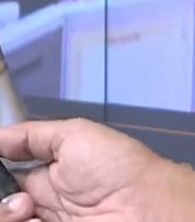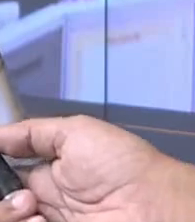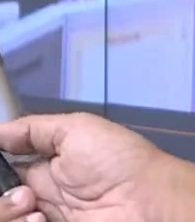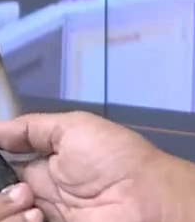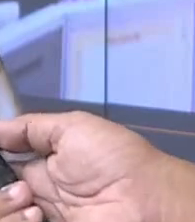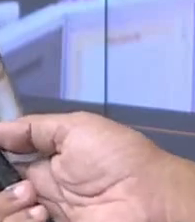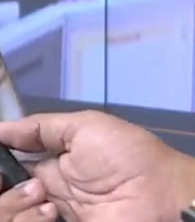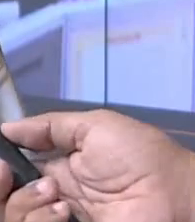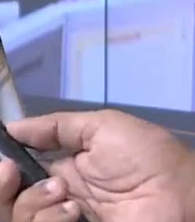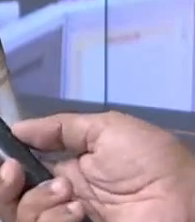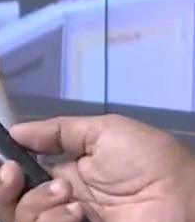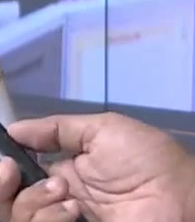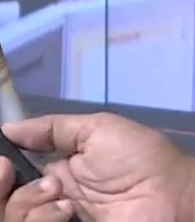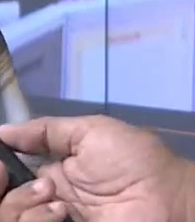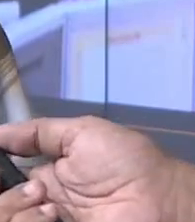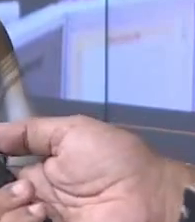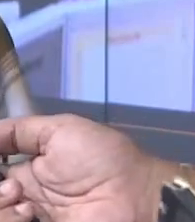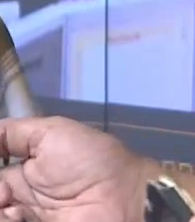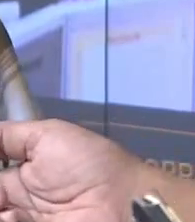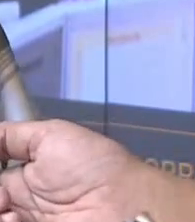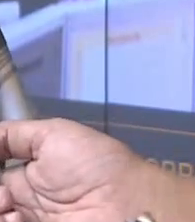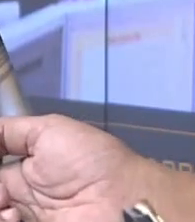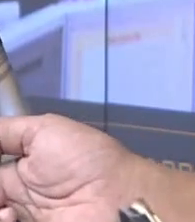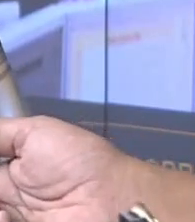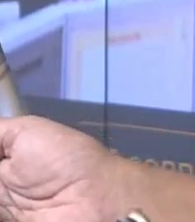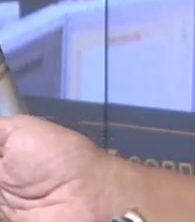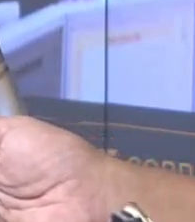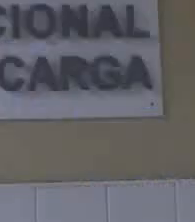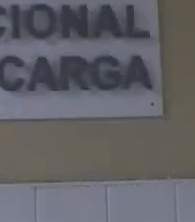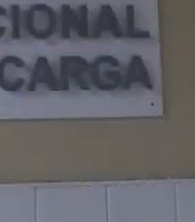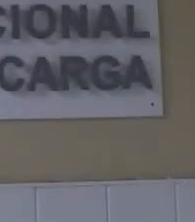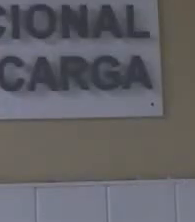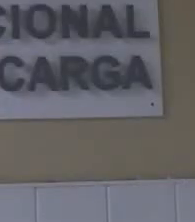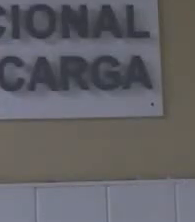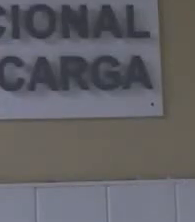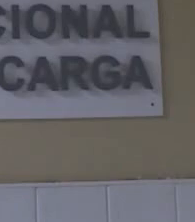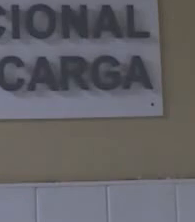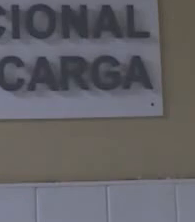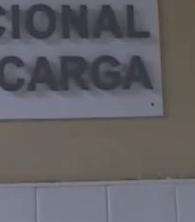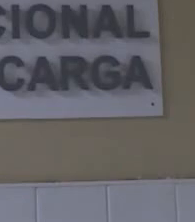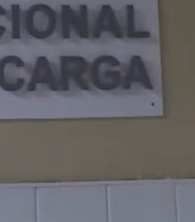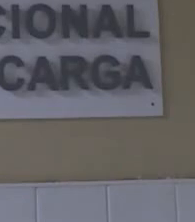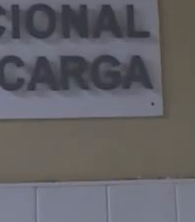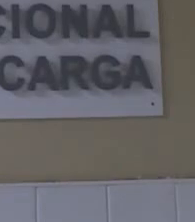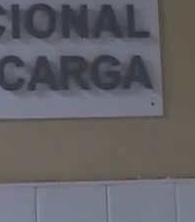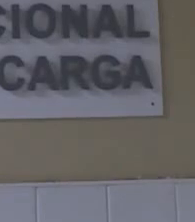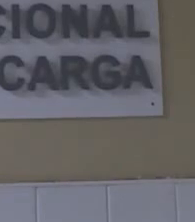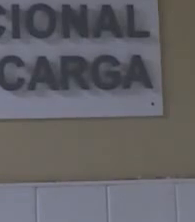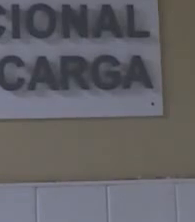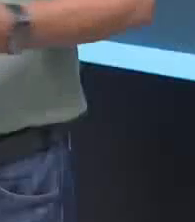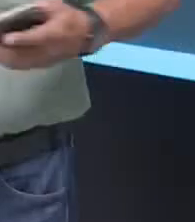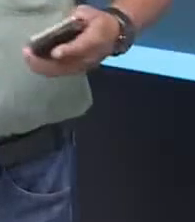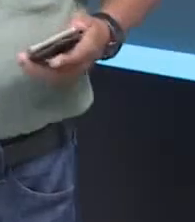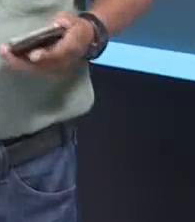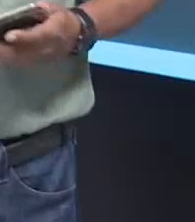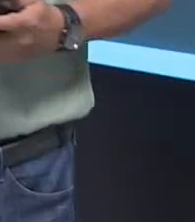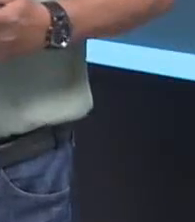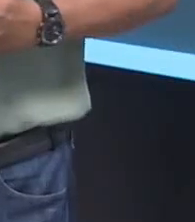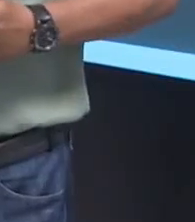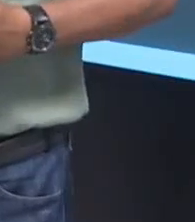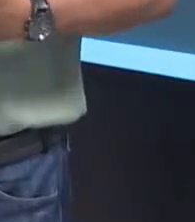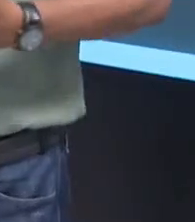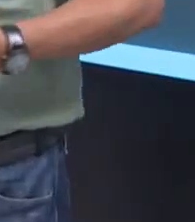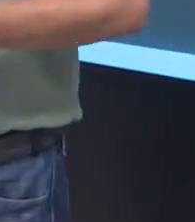capacidad de generación, evidentemente eso trae como resultado un incremento de la de los niveles de afectación. Agradecemos a todos los compañeros del